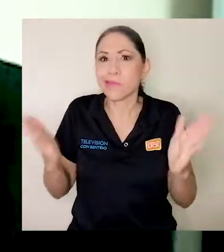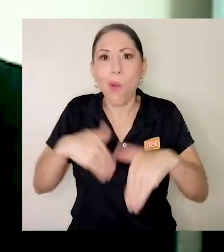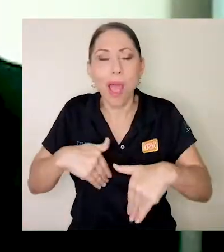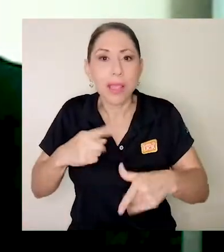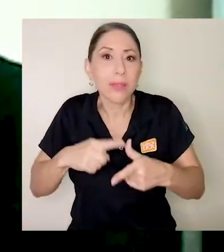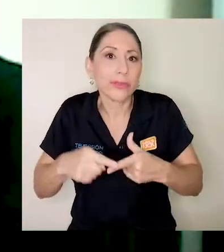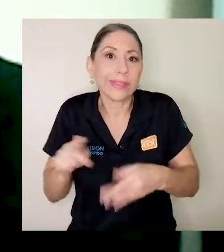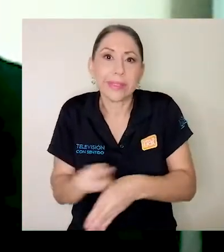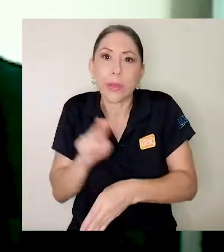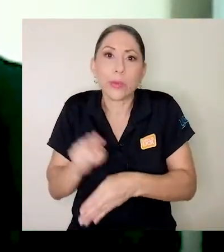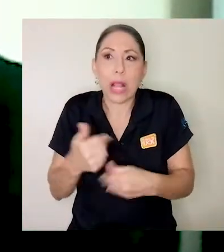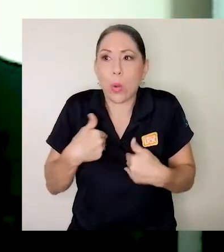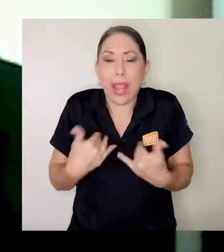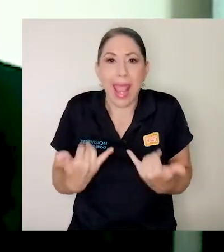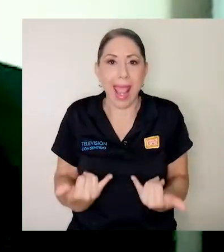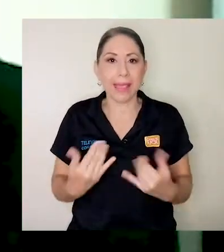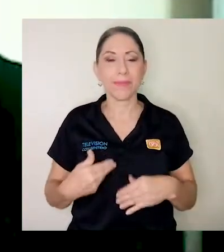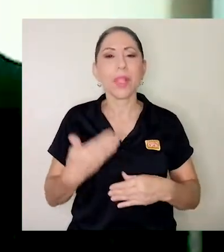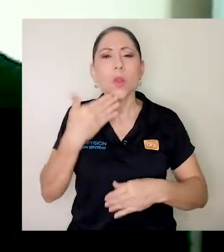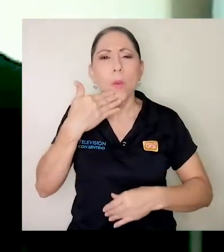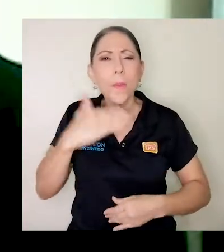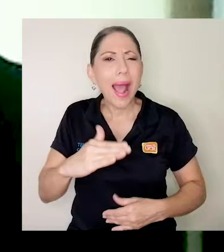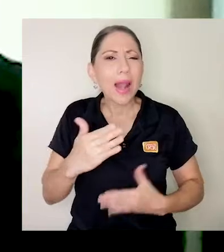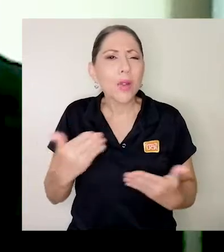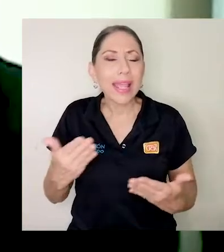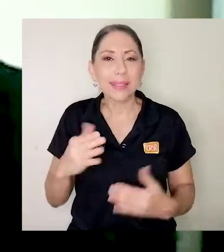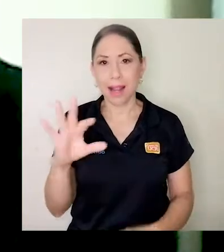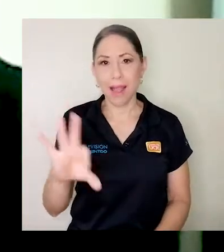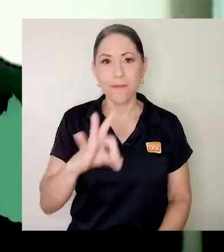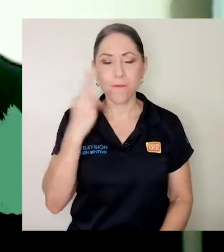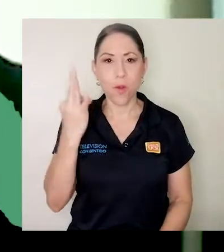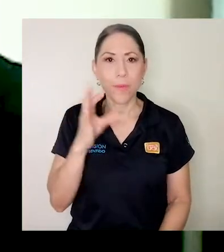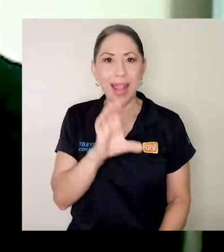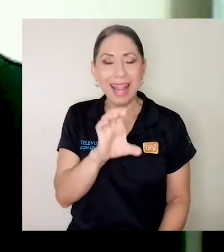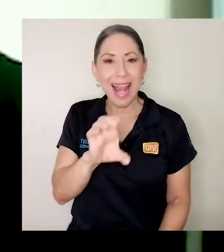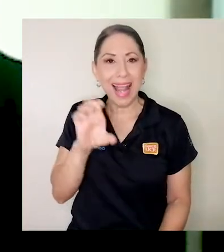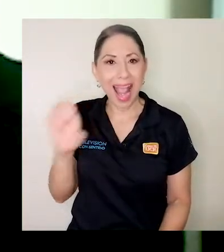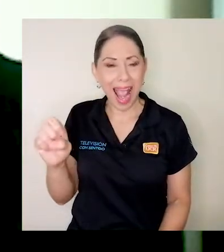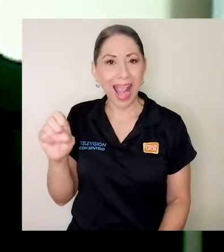se usa lo que existe. Lo malo es la forma en que la